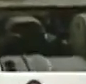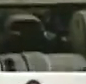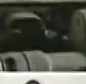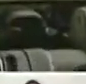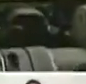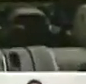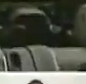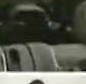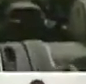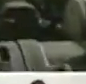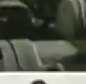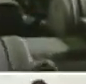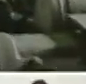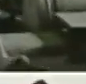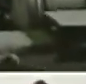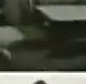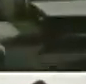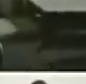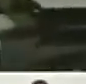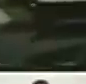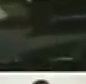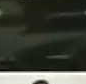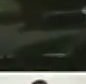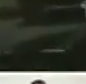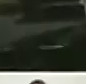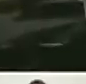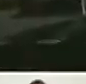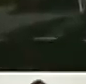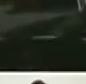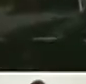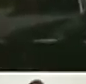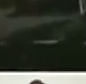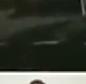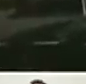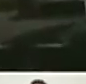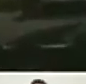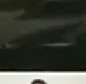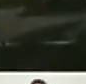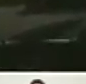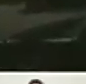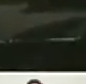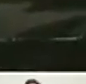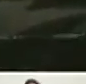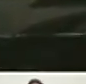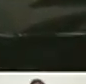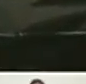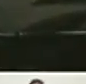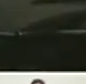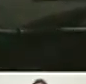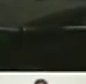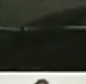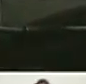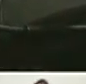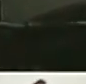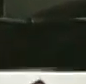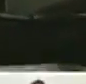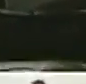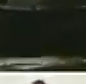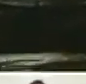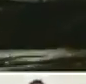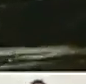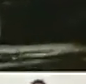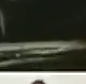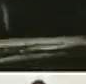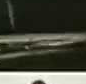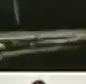empresa y nos hemos desarrollado. Este era un elemento que cada 800.000 kilómetros nosotros tenemos que hacerle un overhaul.